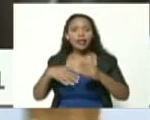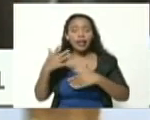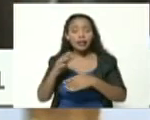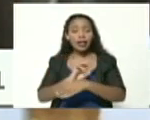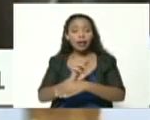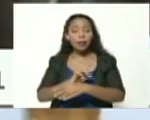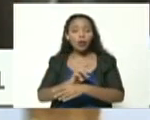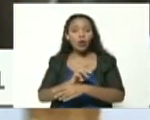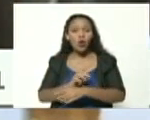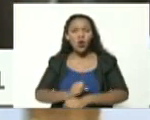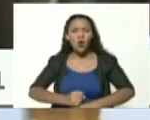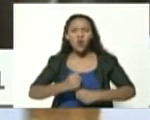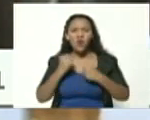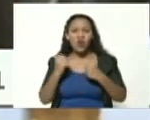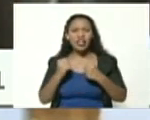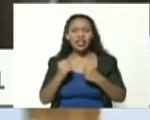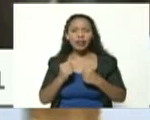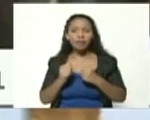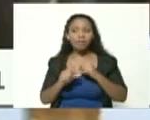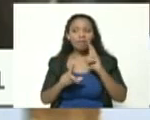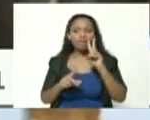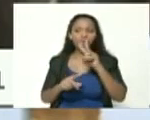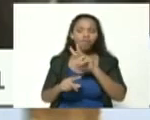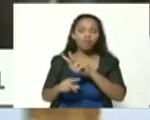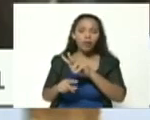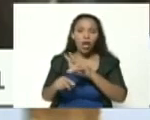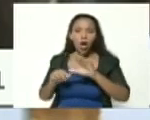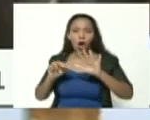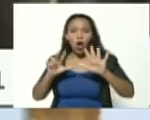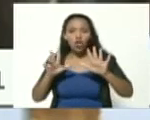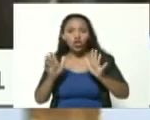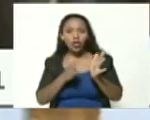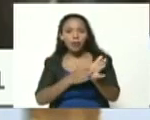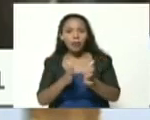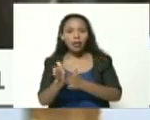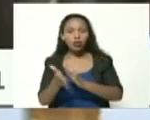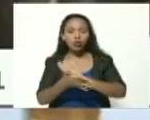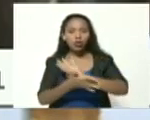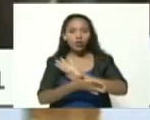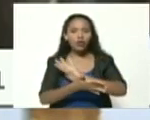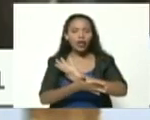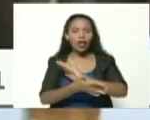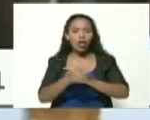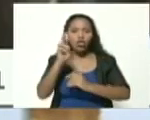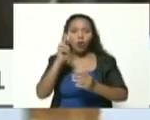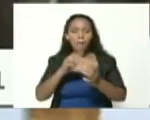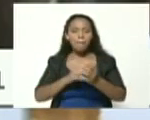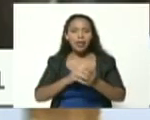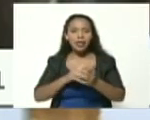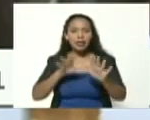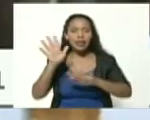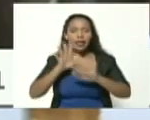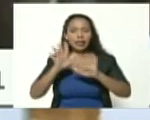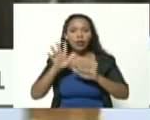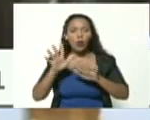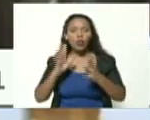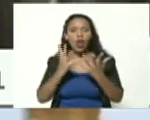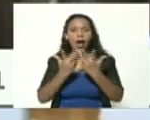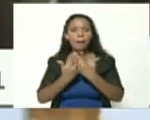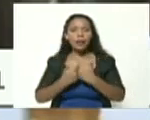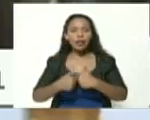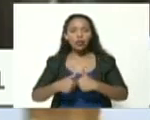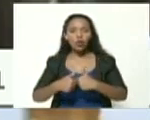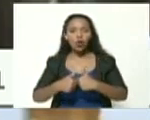manera estrepitosa y descarada luego del 8 de marzo de 2015, cuando la administración del